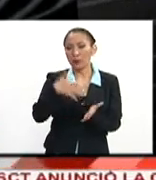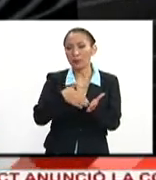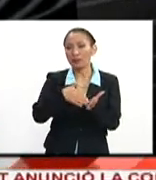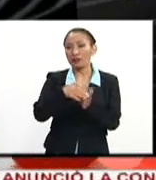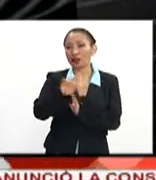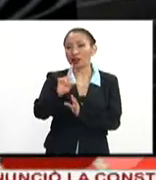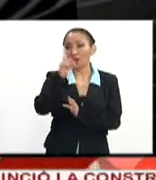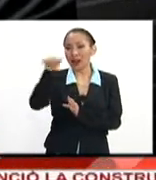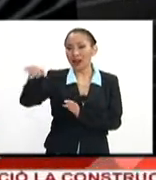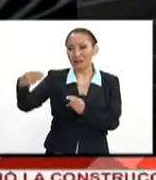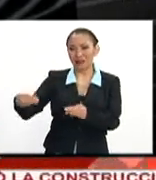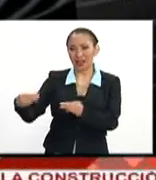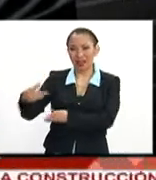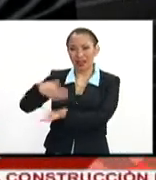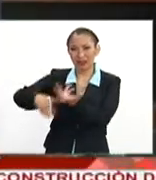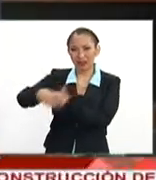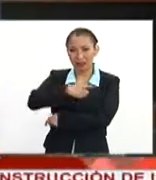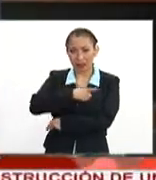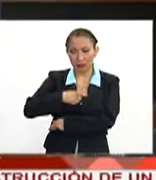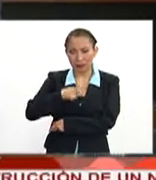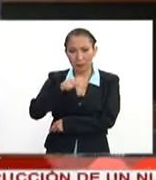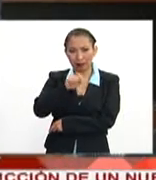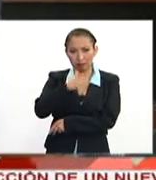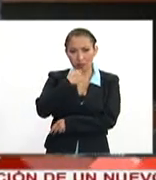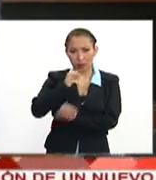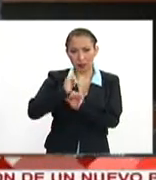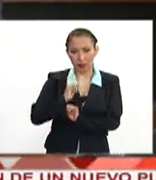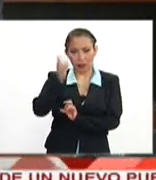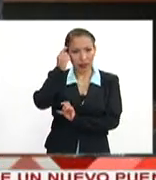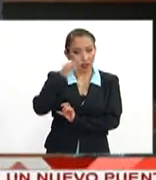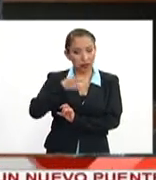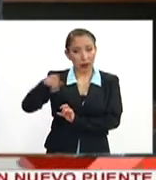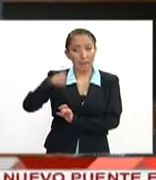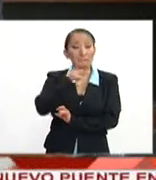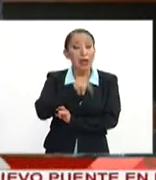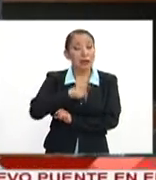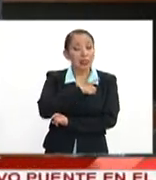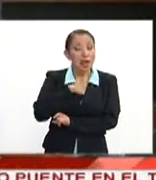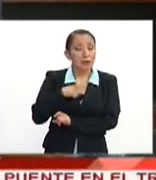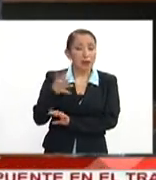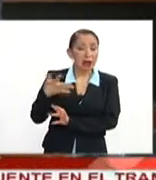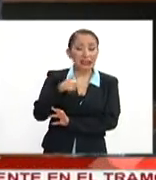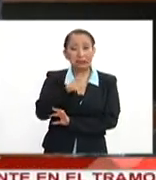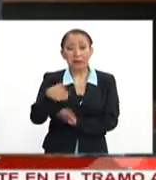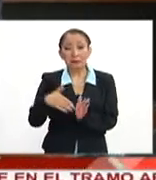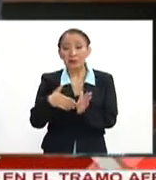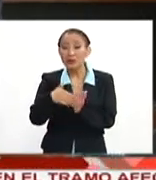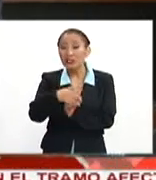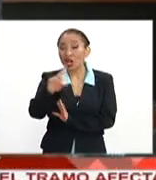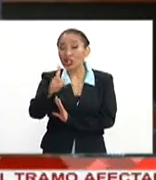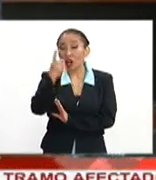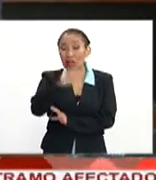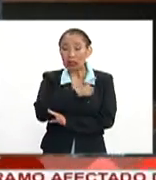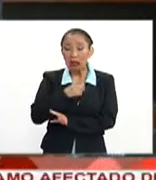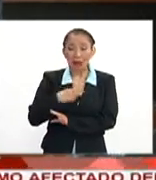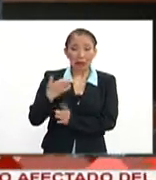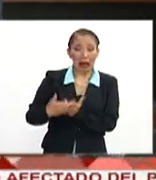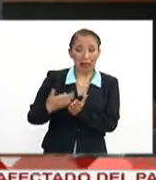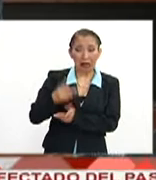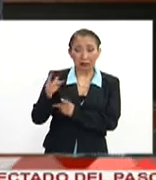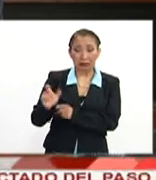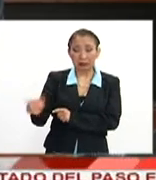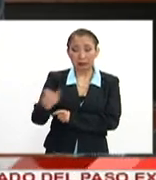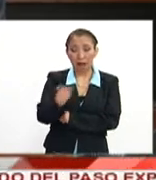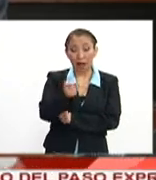millones en el mercado de deuda. El funcionario precisó que la deuda de Pemex es de cerca de $100,000 millones, por lo que